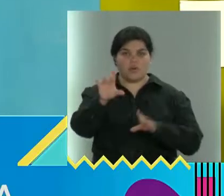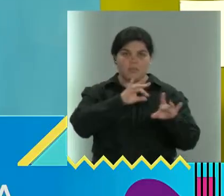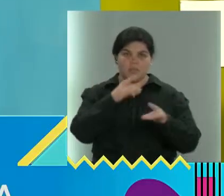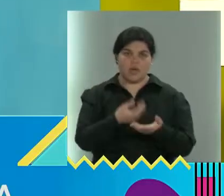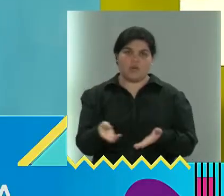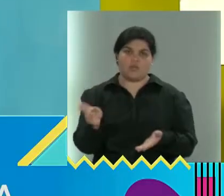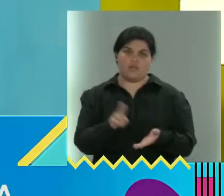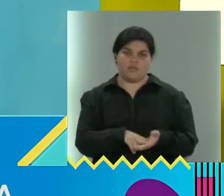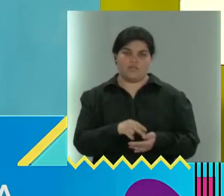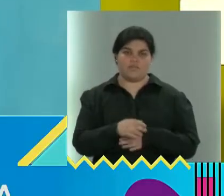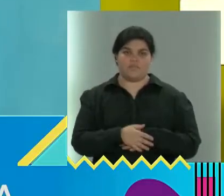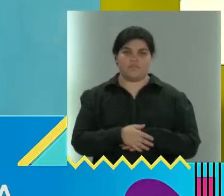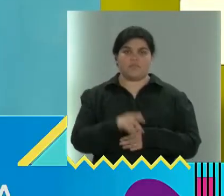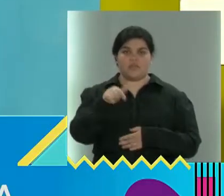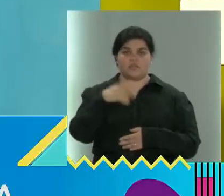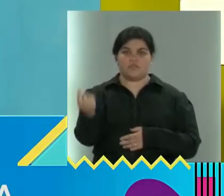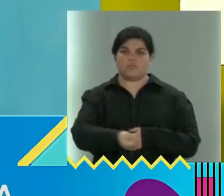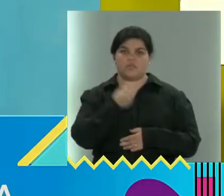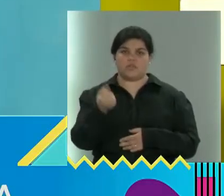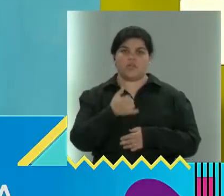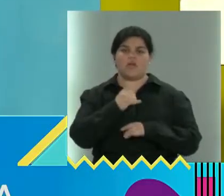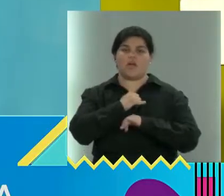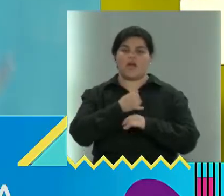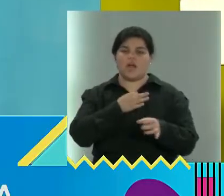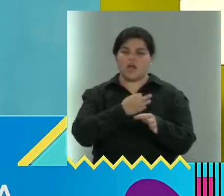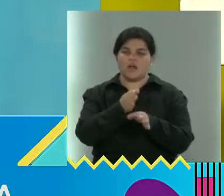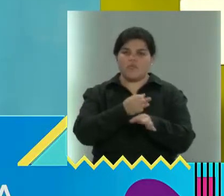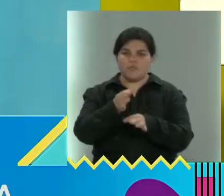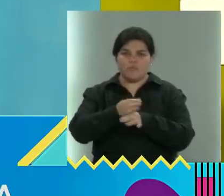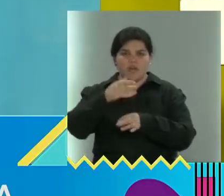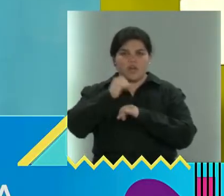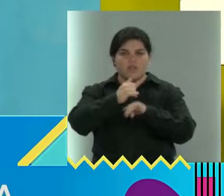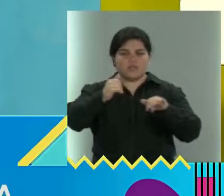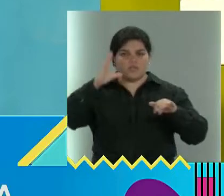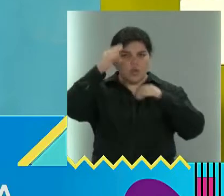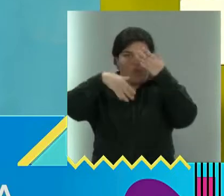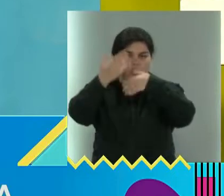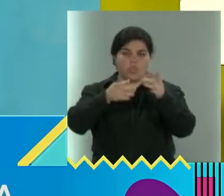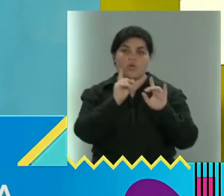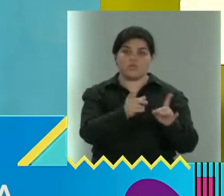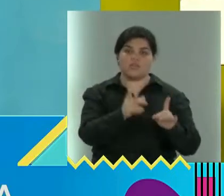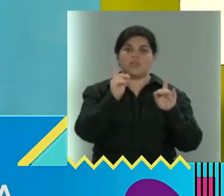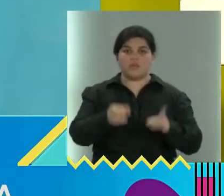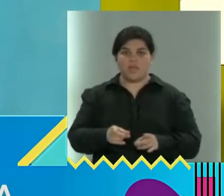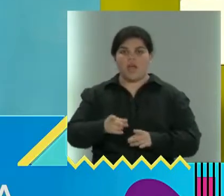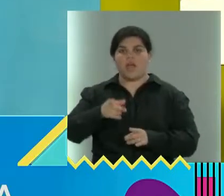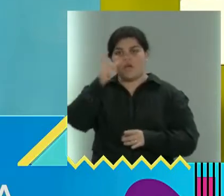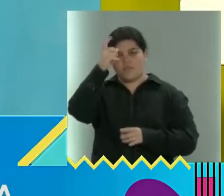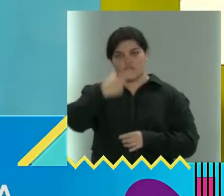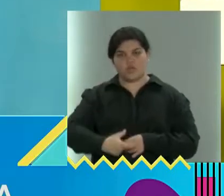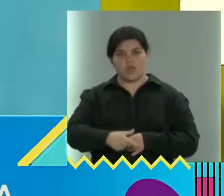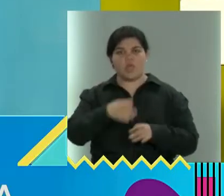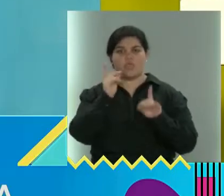a quedar con eso, la importancia de formación docente, y así como hablamos de la actitud para los chicos, la importancia de la actitud del docente